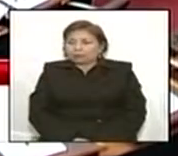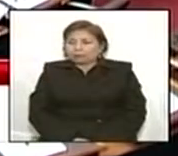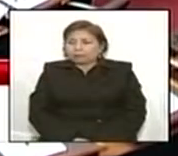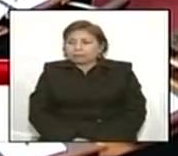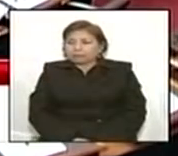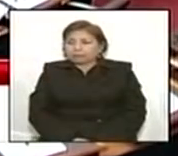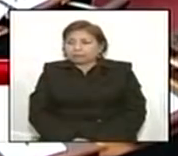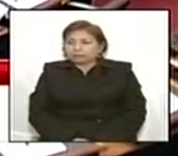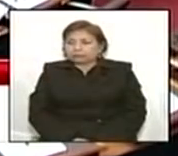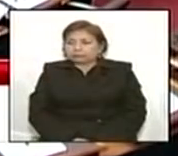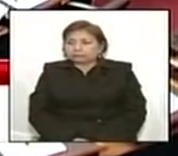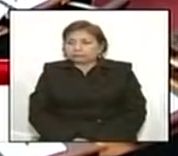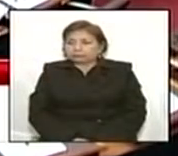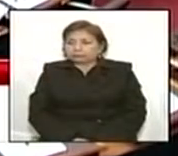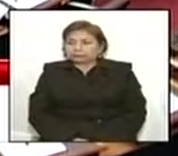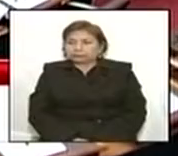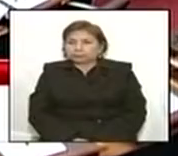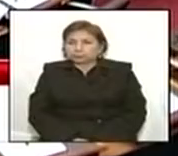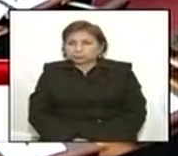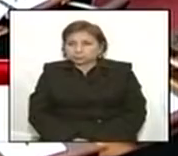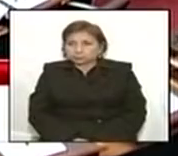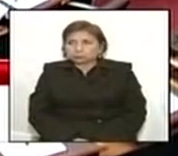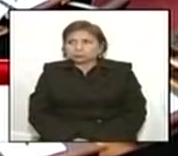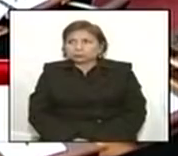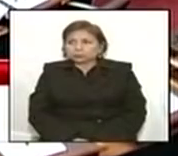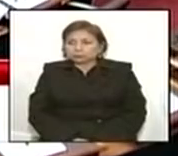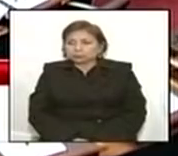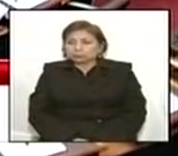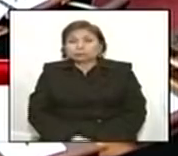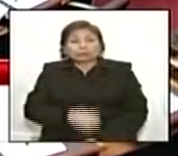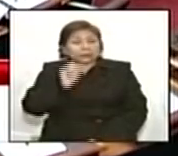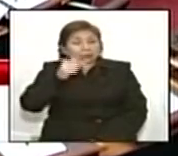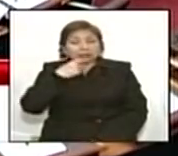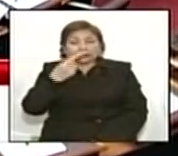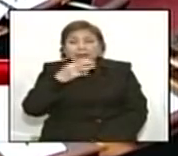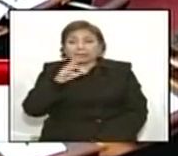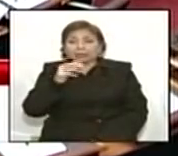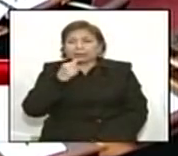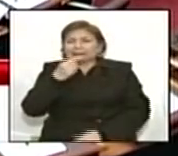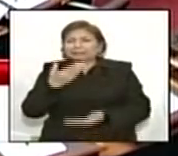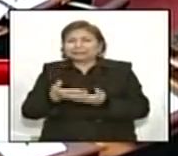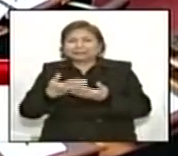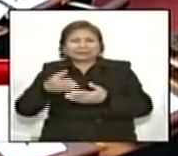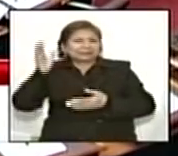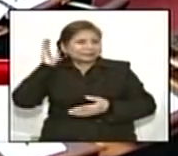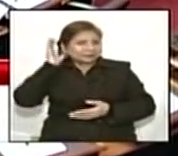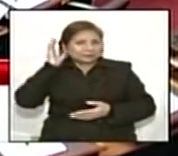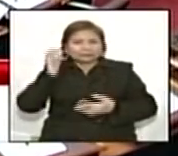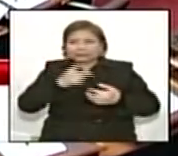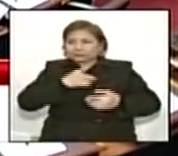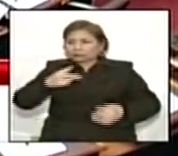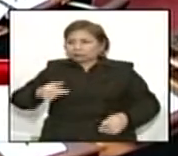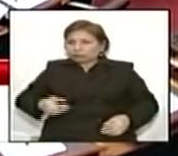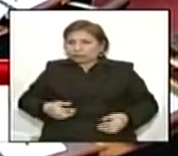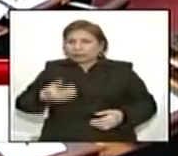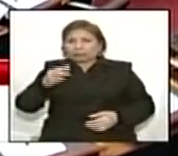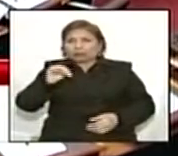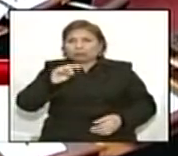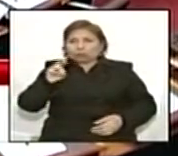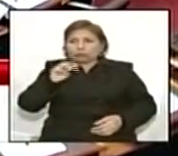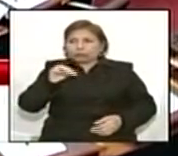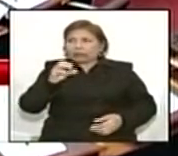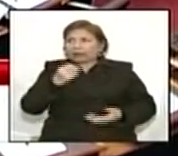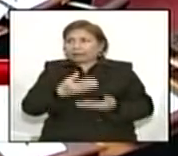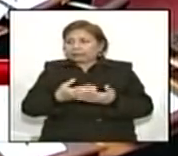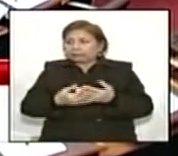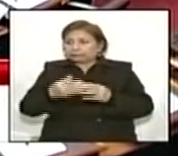solo congresista, y creo que eso es fundamental en este momento. Yo creo que él parte de una situación